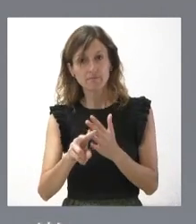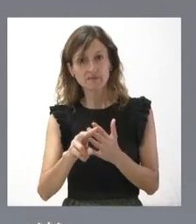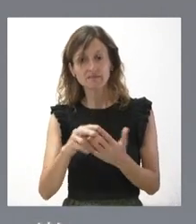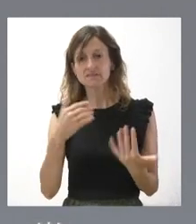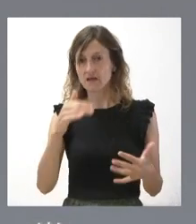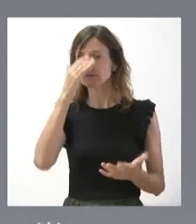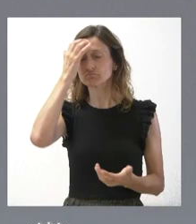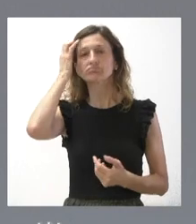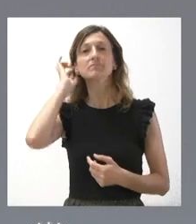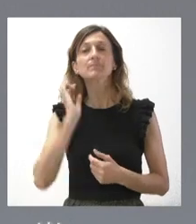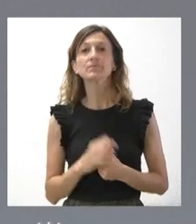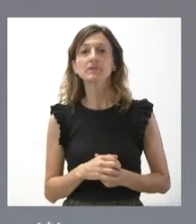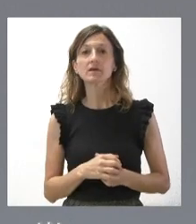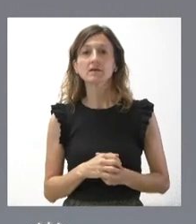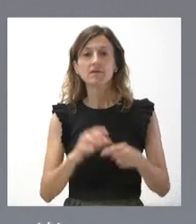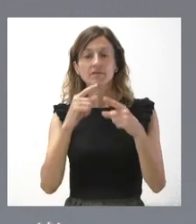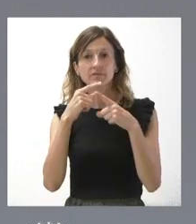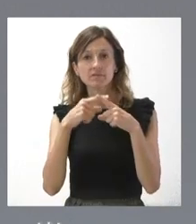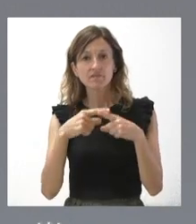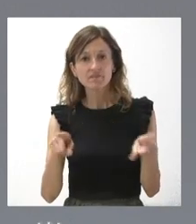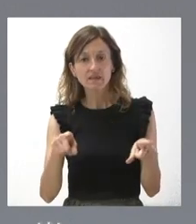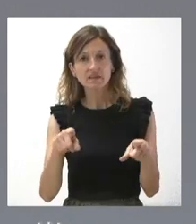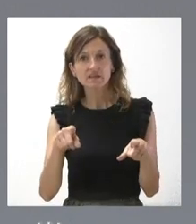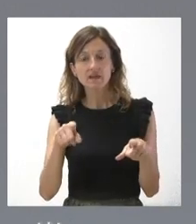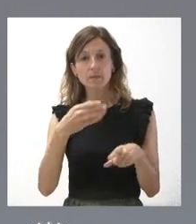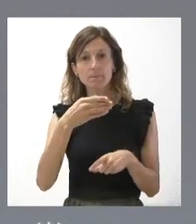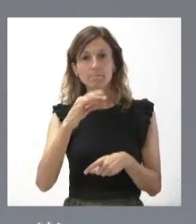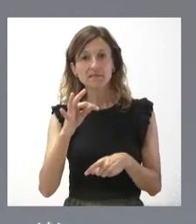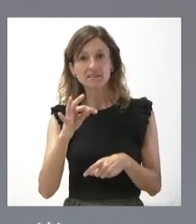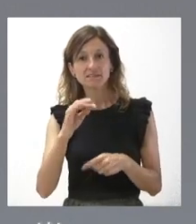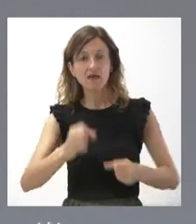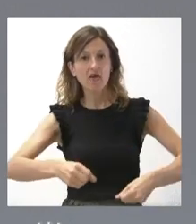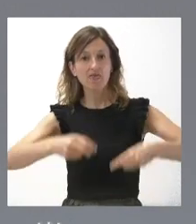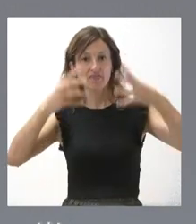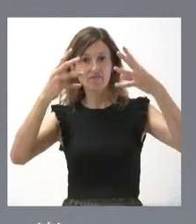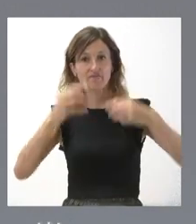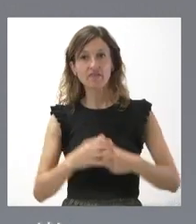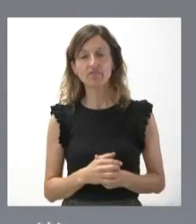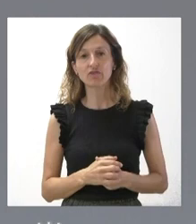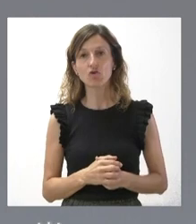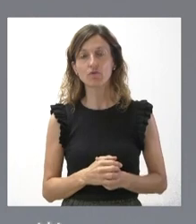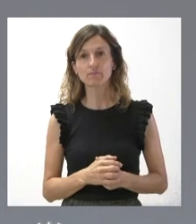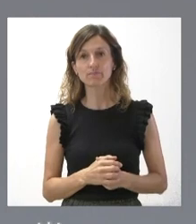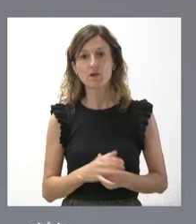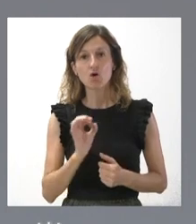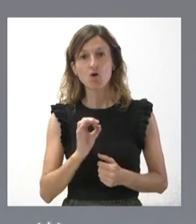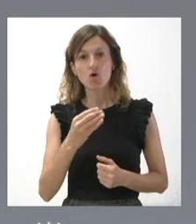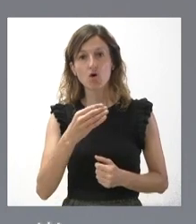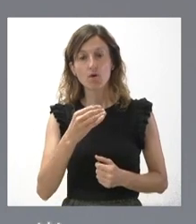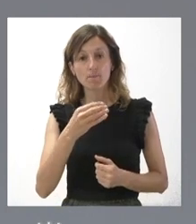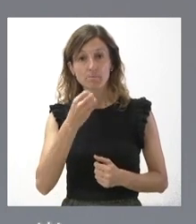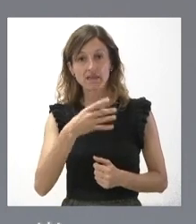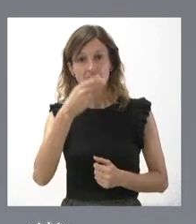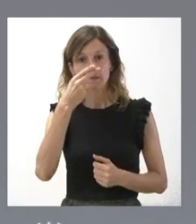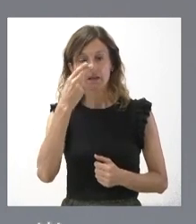calamitosas. Entonces, no es lo mismo declarar BIT un edificio que declarar BIT un